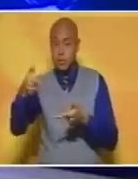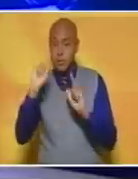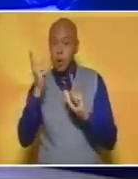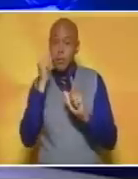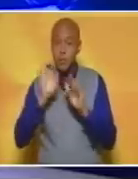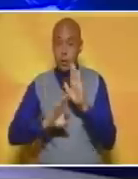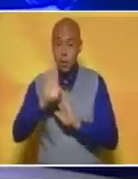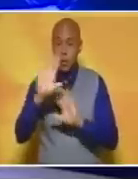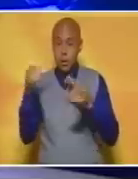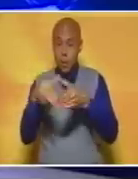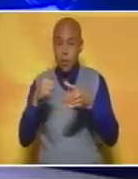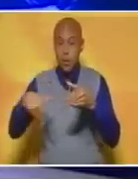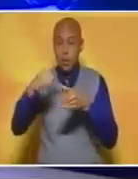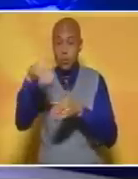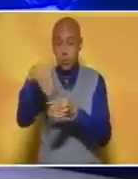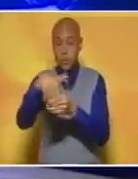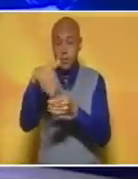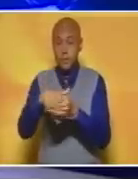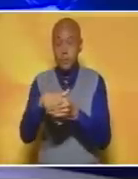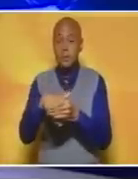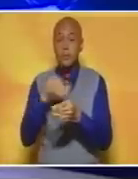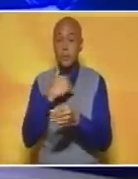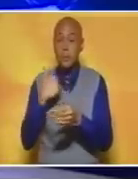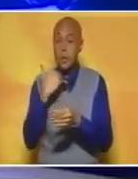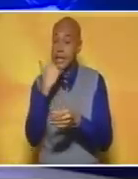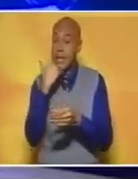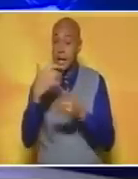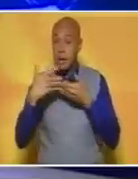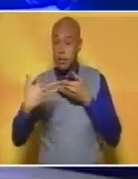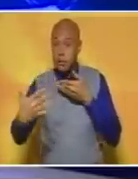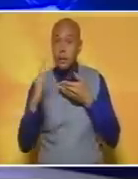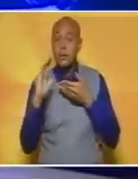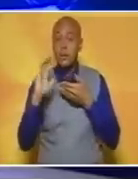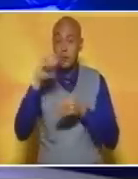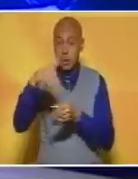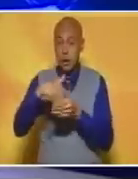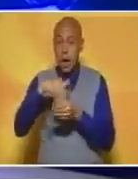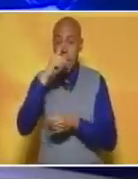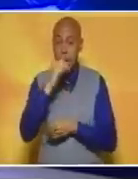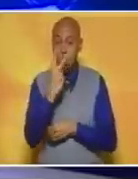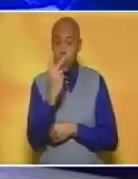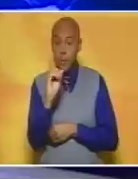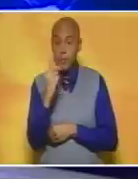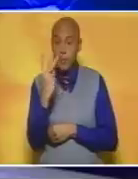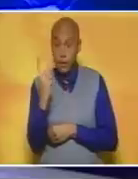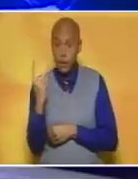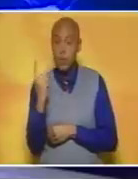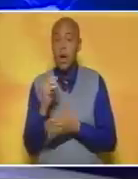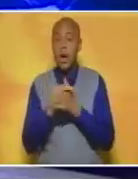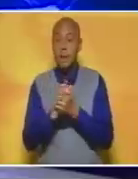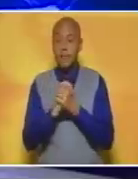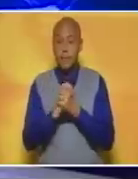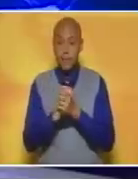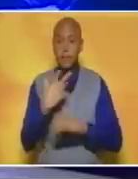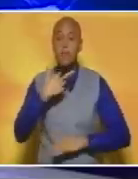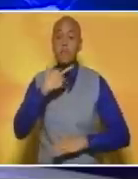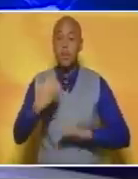del Consejo Supremo Electoral de cara a los comicios generales del año 2021. Donaldo